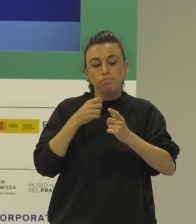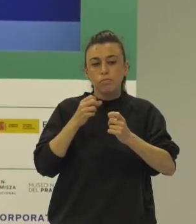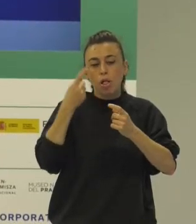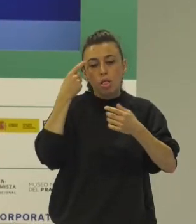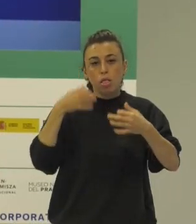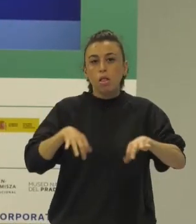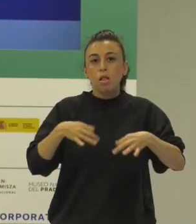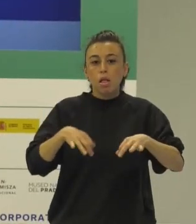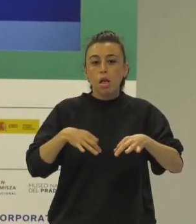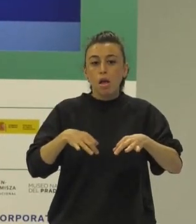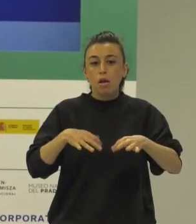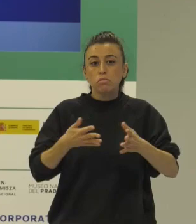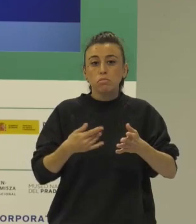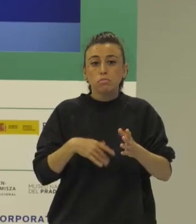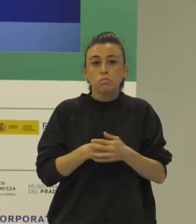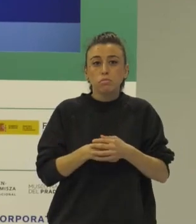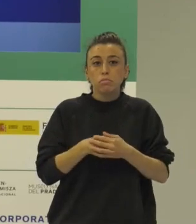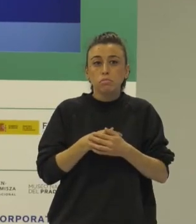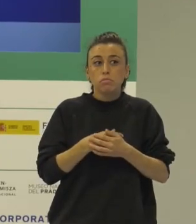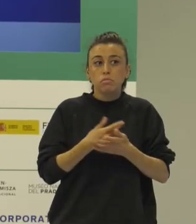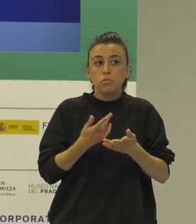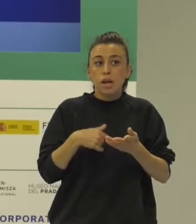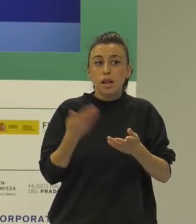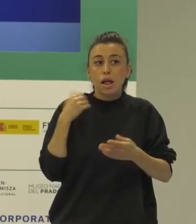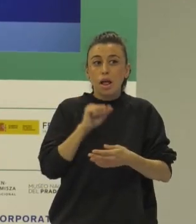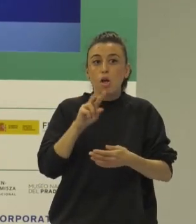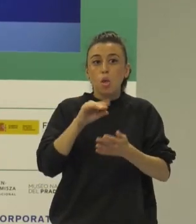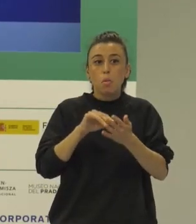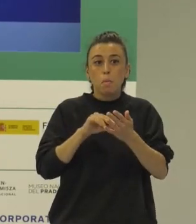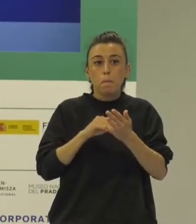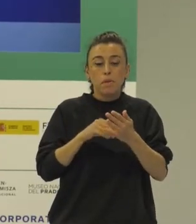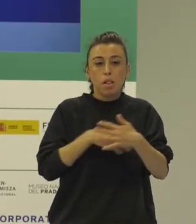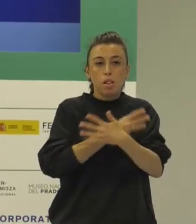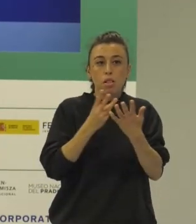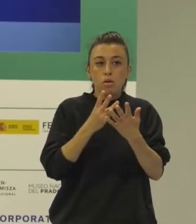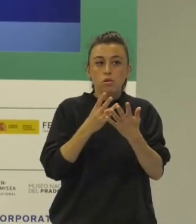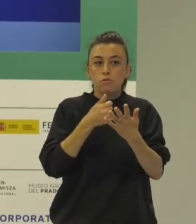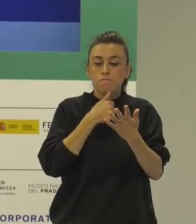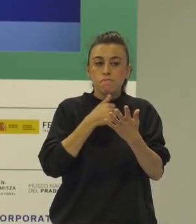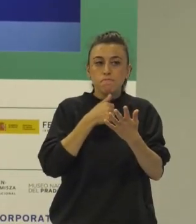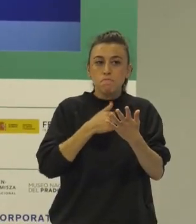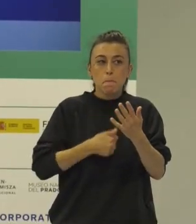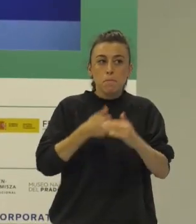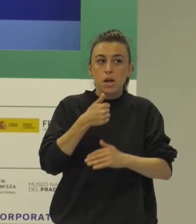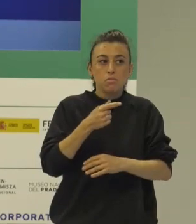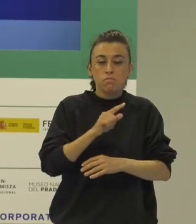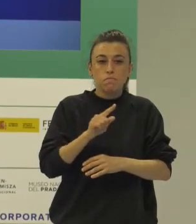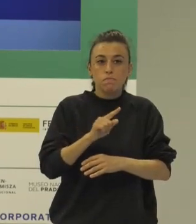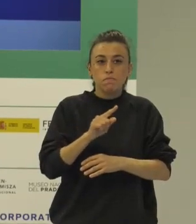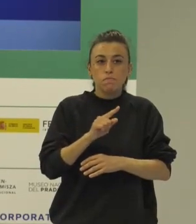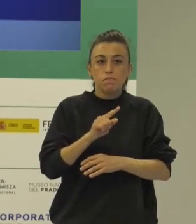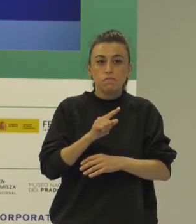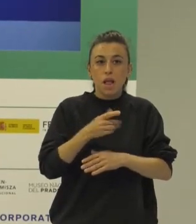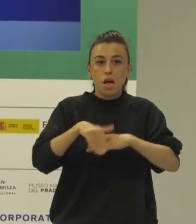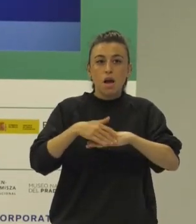de un pueblo que en 2018 no soportó, que salió a las calles a defender a los ancianos, porque así fue como